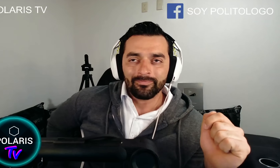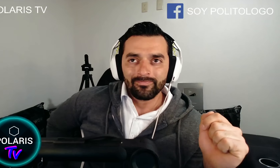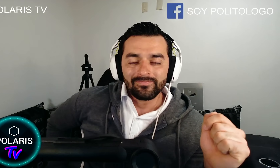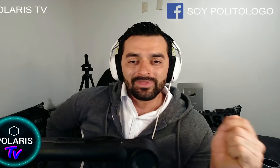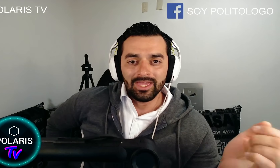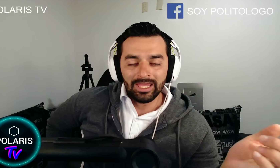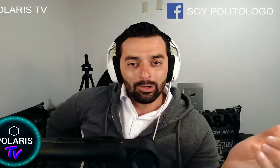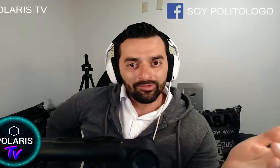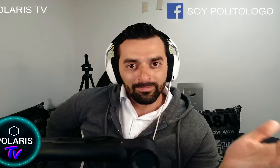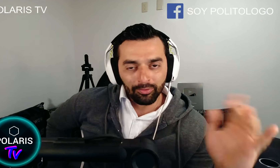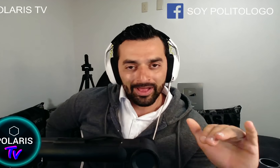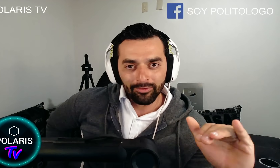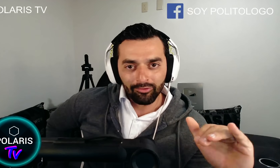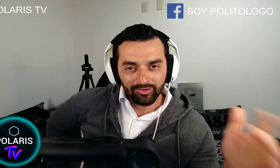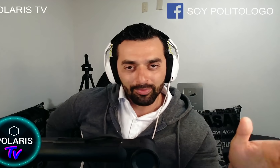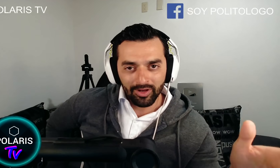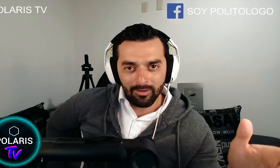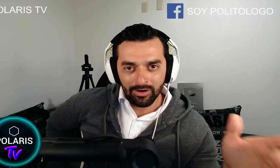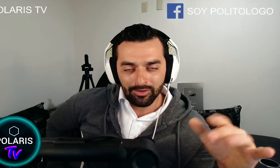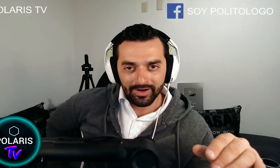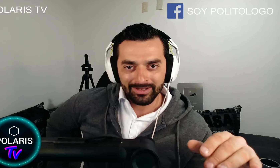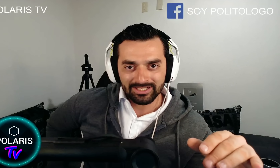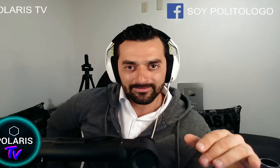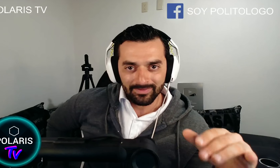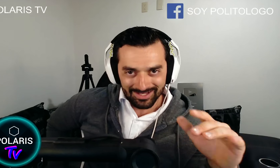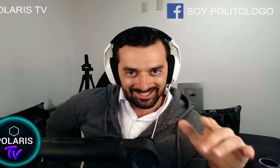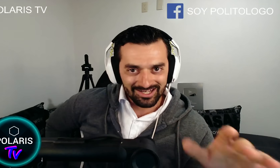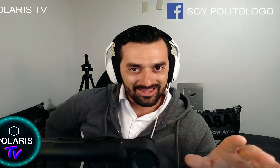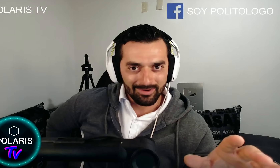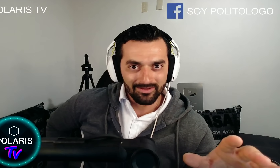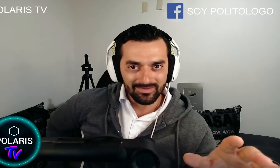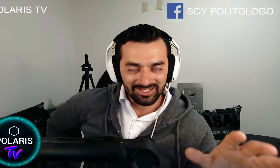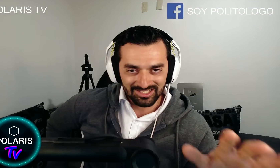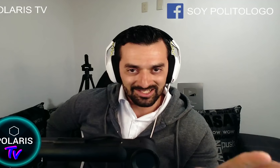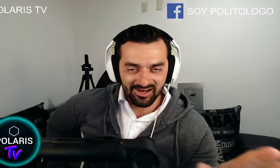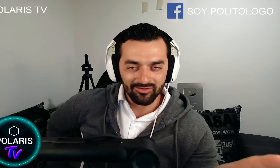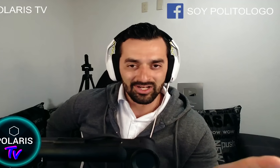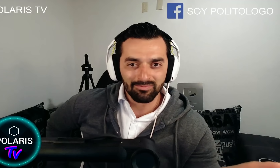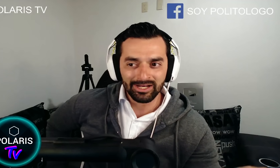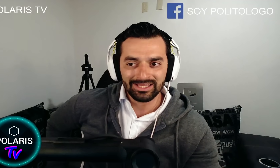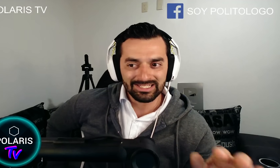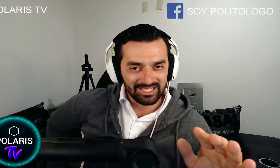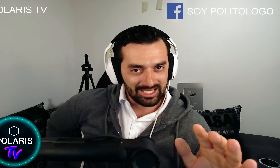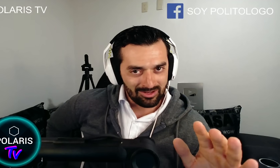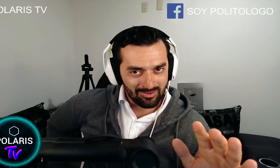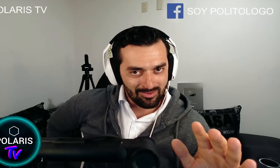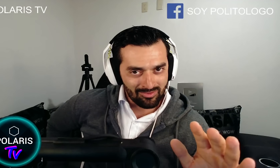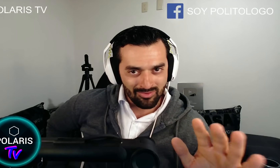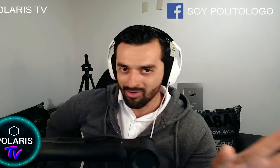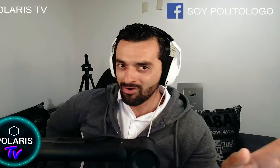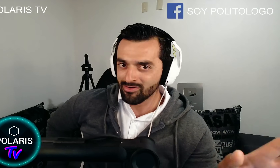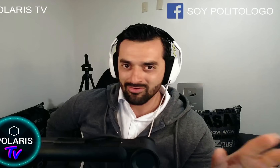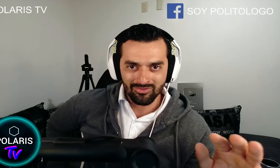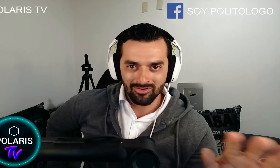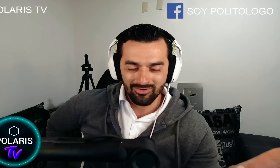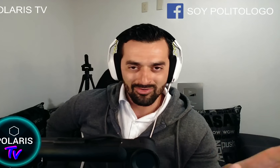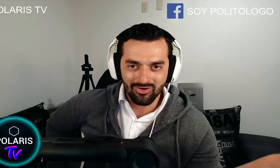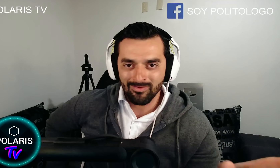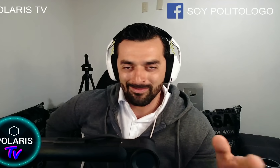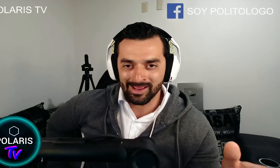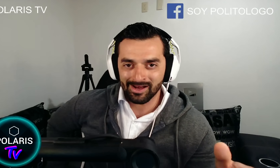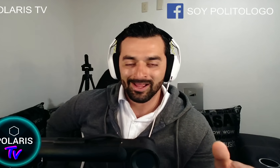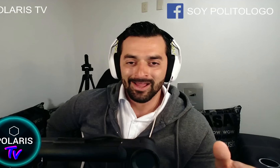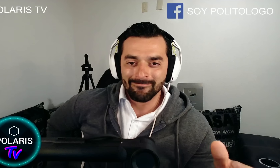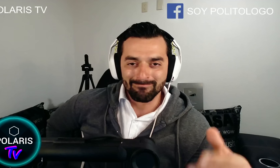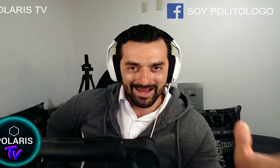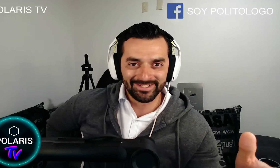Piña y los diputados no se ponen de acuerdo otra vez ese es el tema eh se le están cerrando las puertas y no no no no